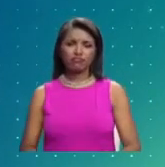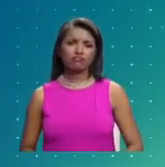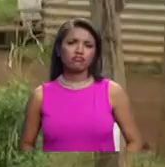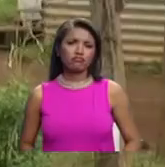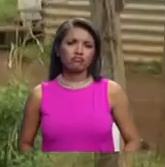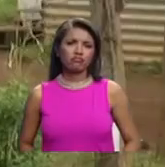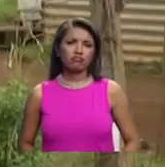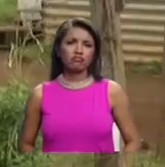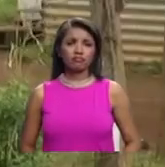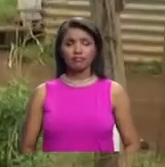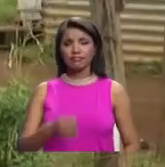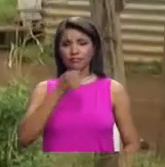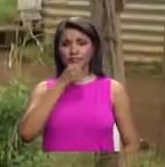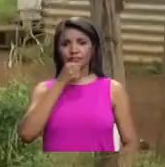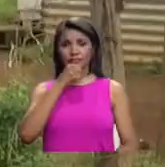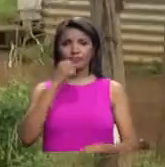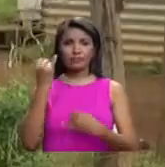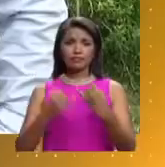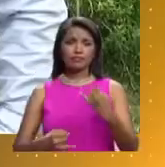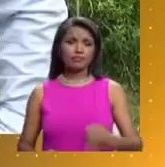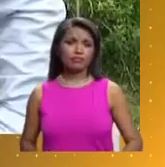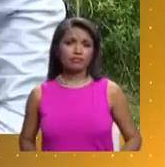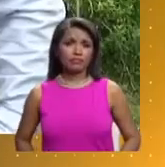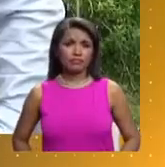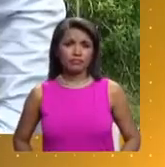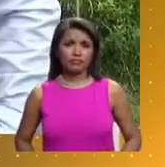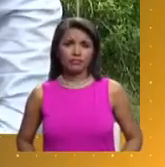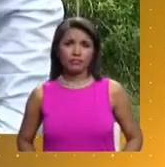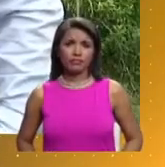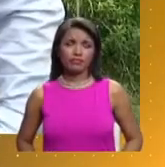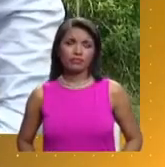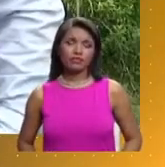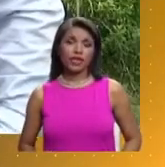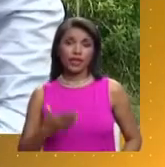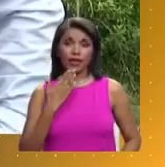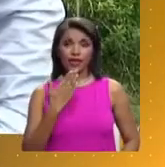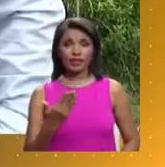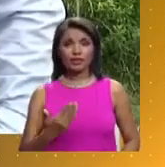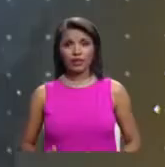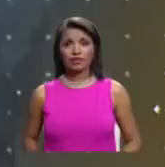situación. Demetrio Abrego, TVN Noticias. Gracias, Demetrio, por tu reporte.